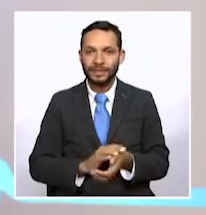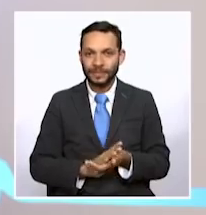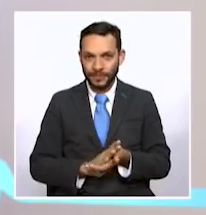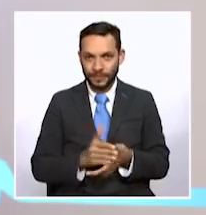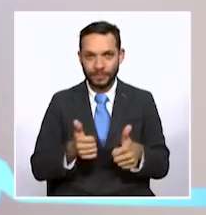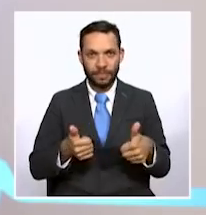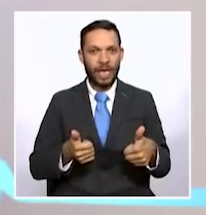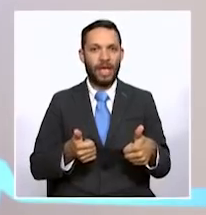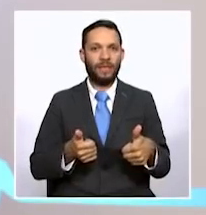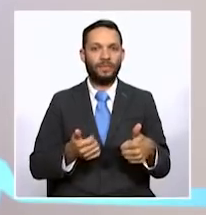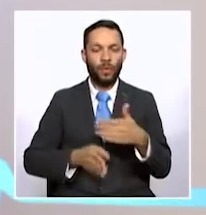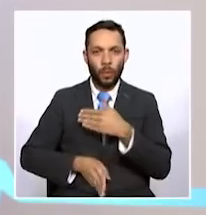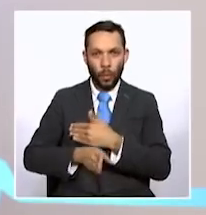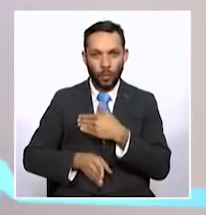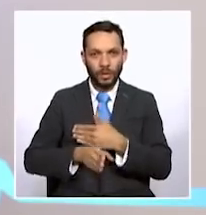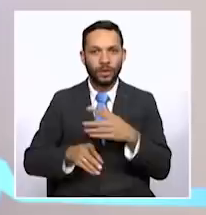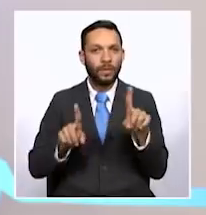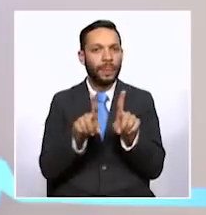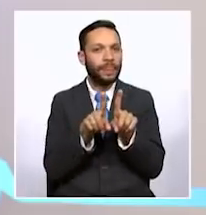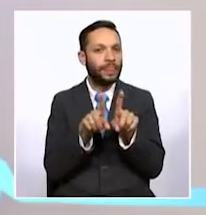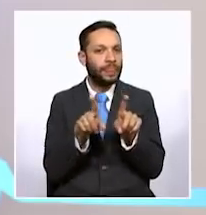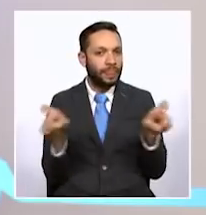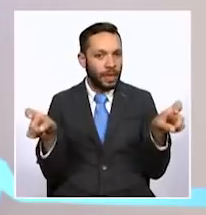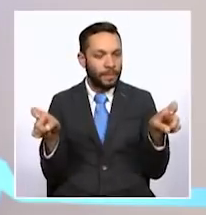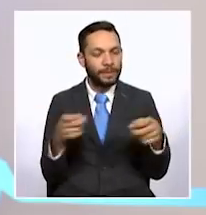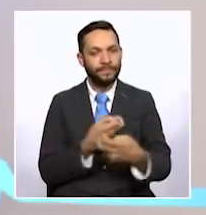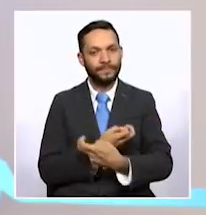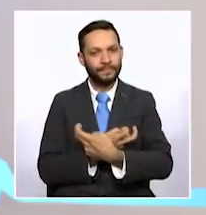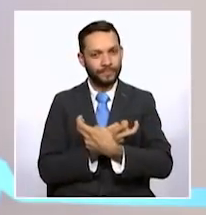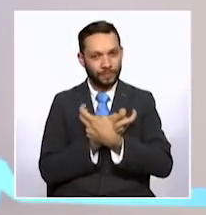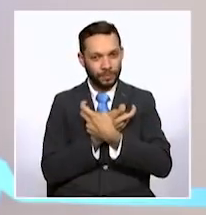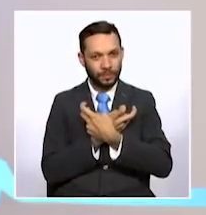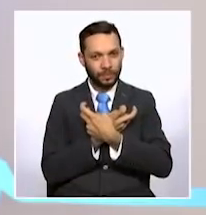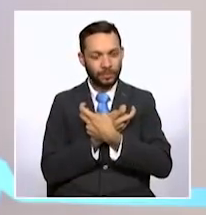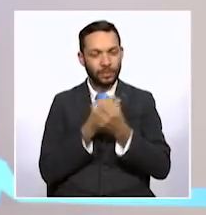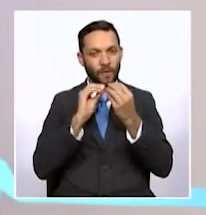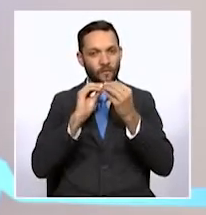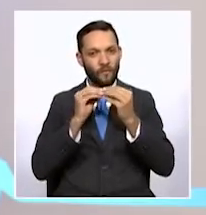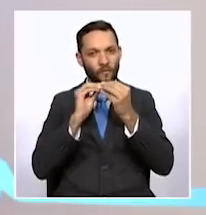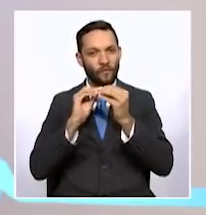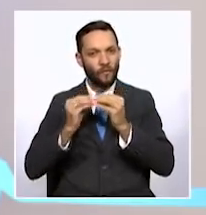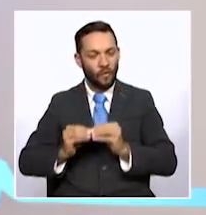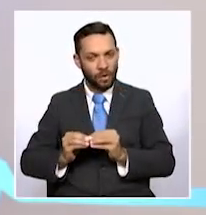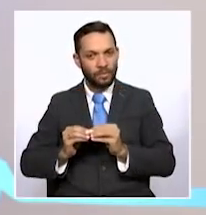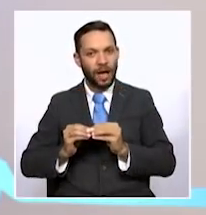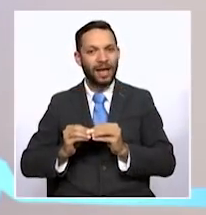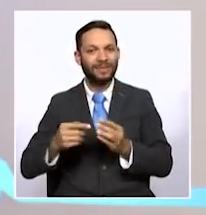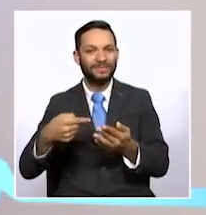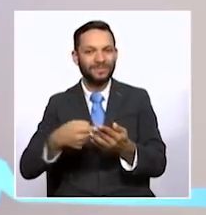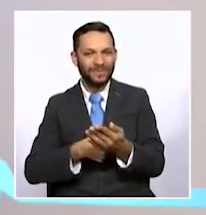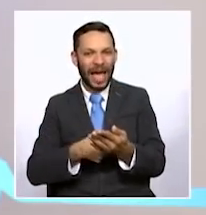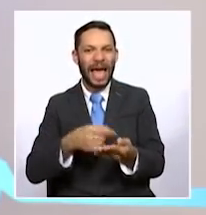Bueno, continuando con este tema de ortopedia con el doctor Andrés Felipe Aranzazu Toro, ortopedista,